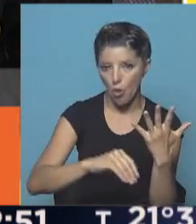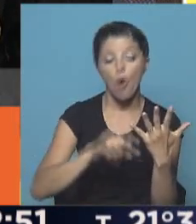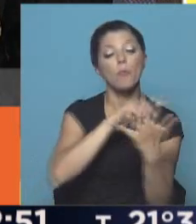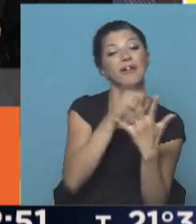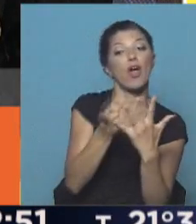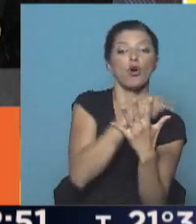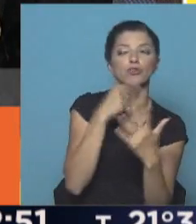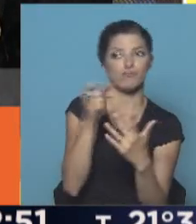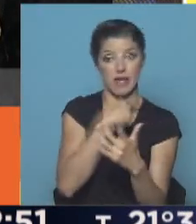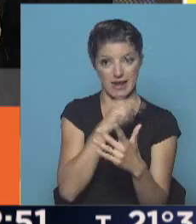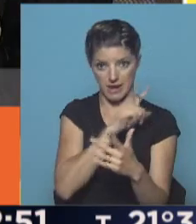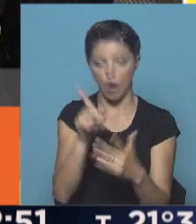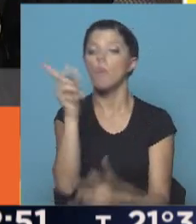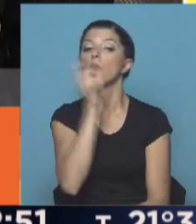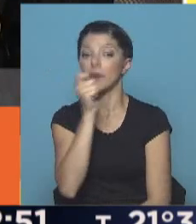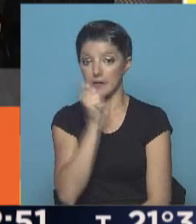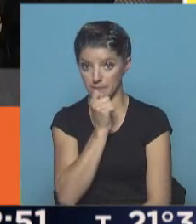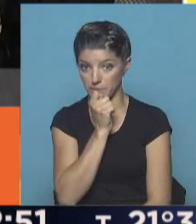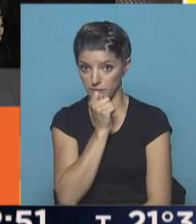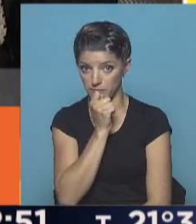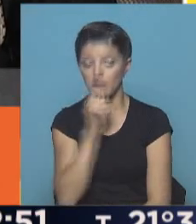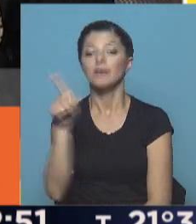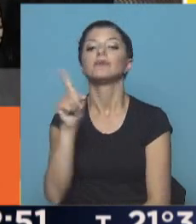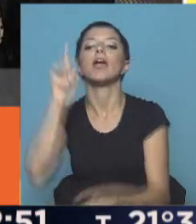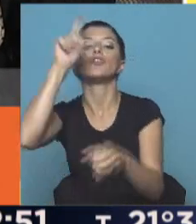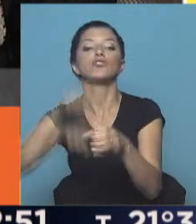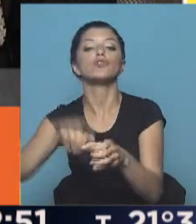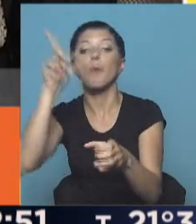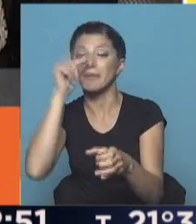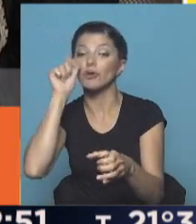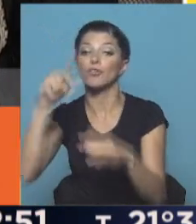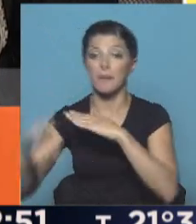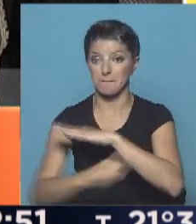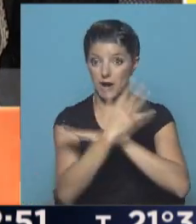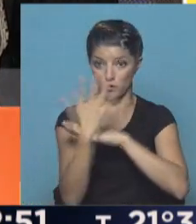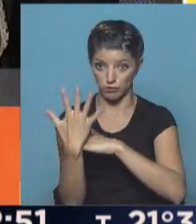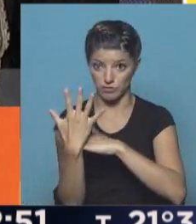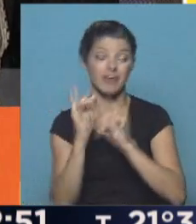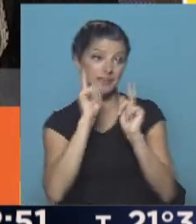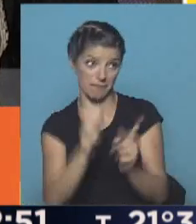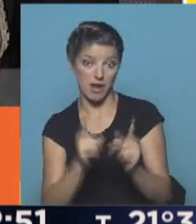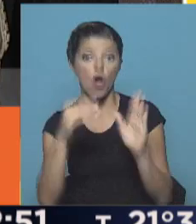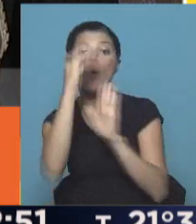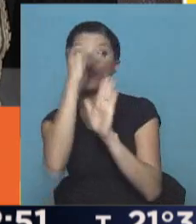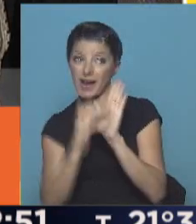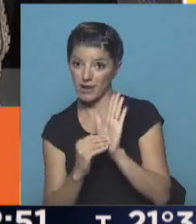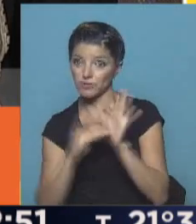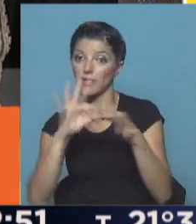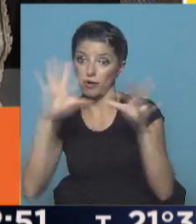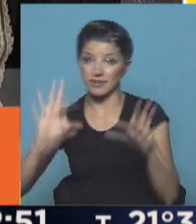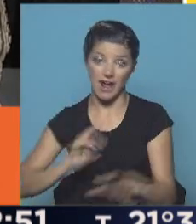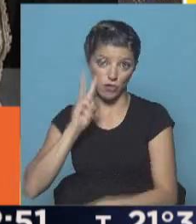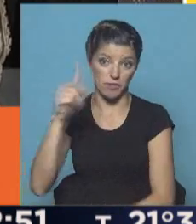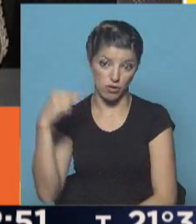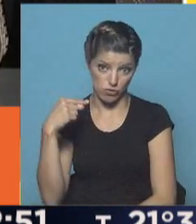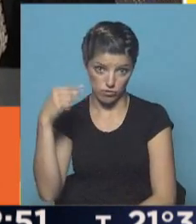miembros, como el socio petrolero de Mercosur. Y apoyando una dudosa cláusula democrática que fue la de 2012